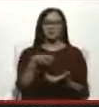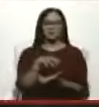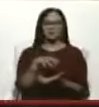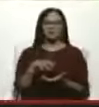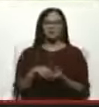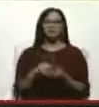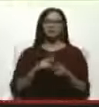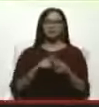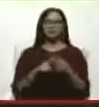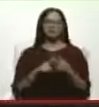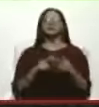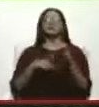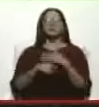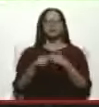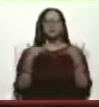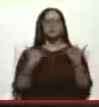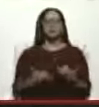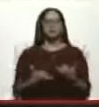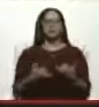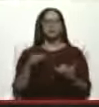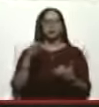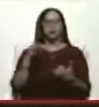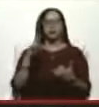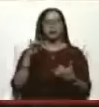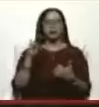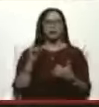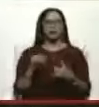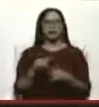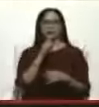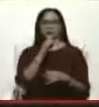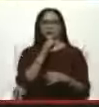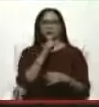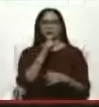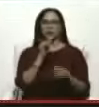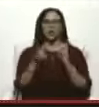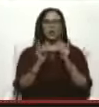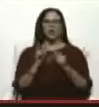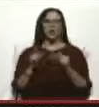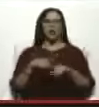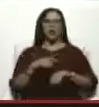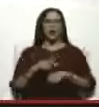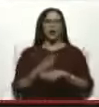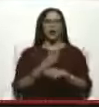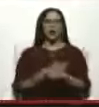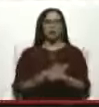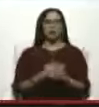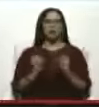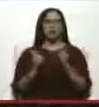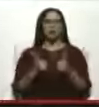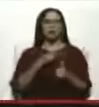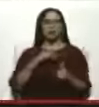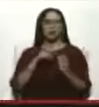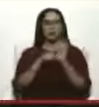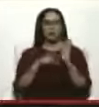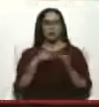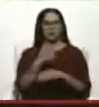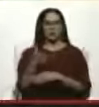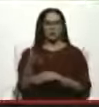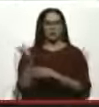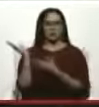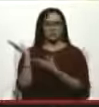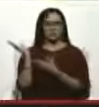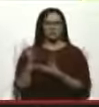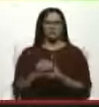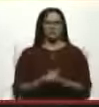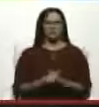En este sentido, nos vamos de inmediato con Mari Carmen Bermúdez y el reporte que nos hizo algunas horas antes del inicio de nuestro programa 360. Adelante,